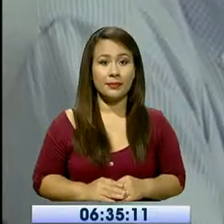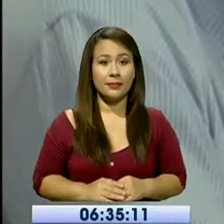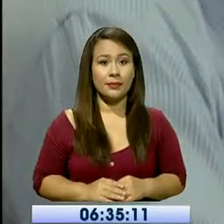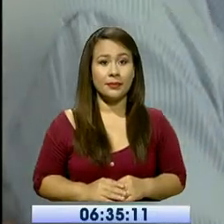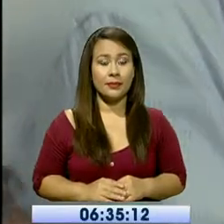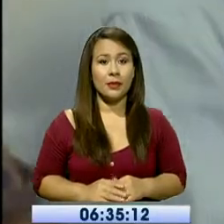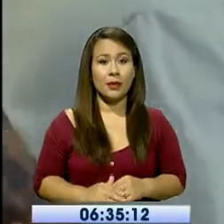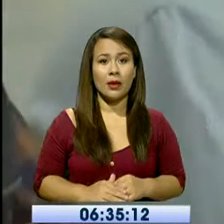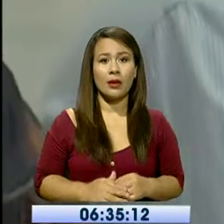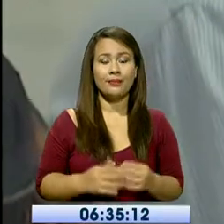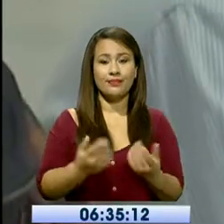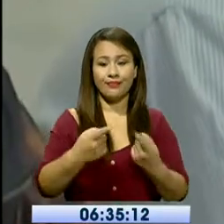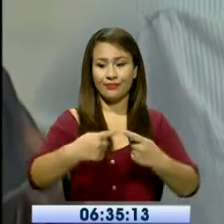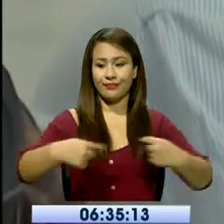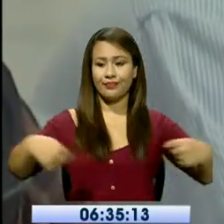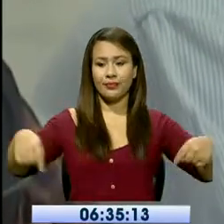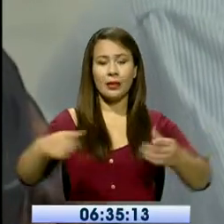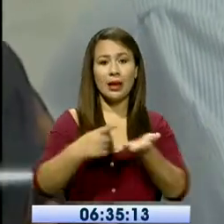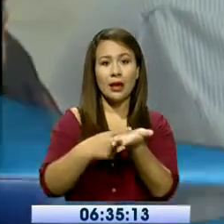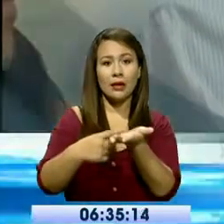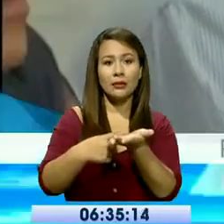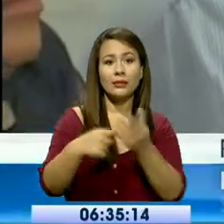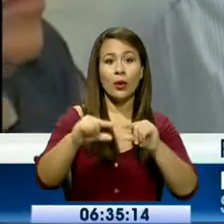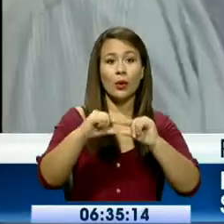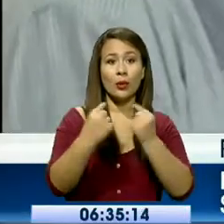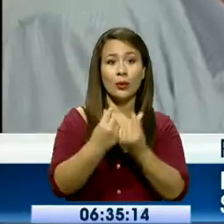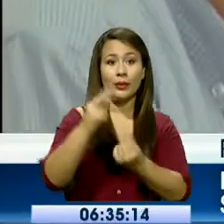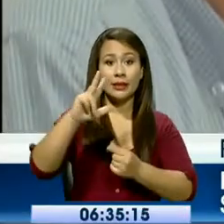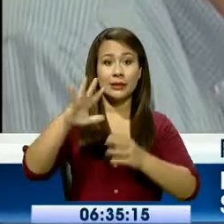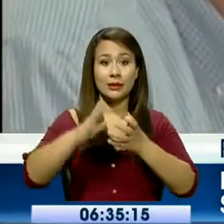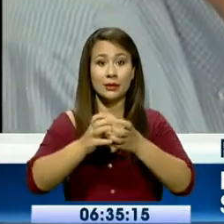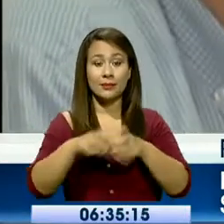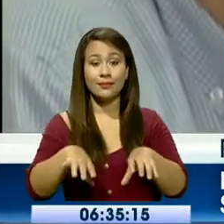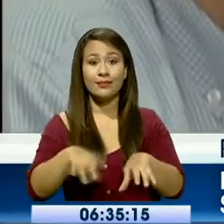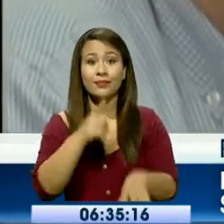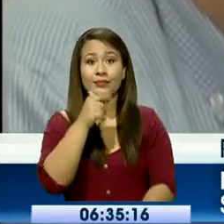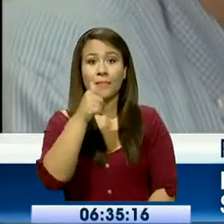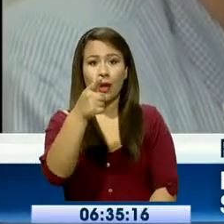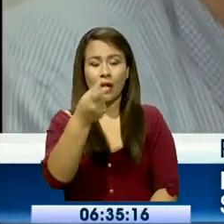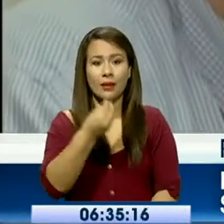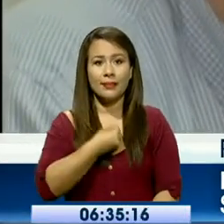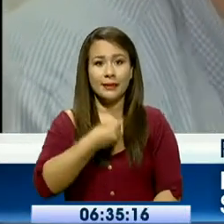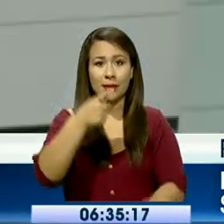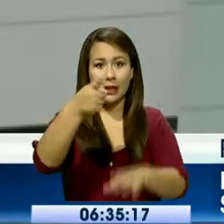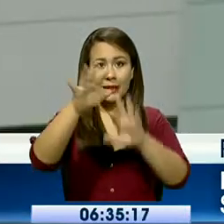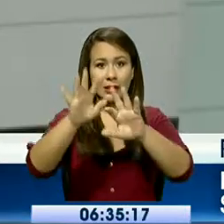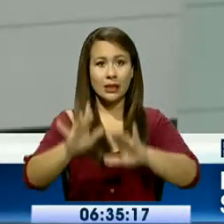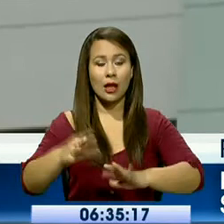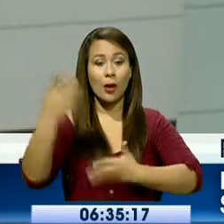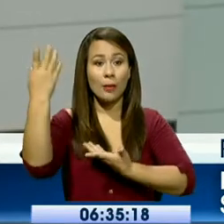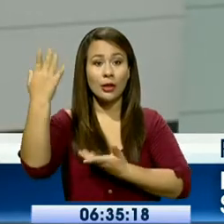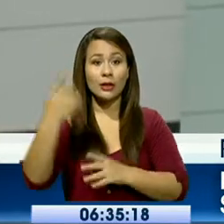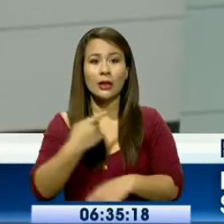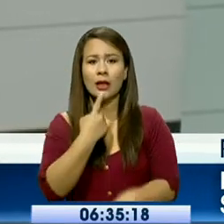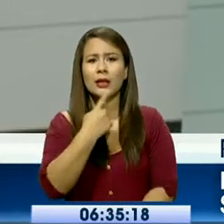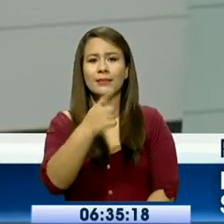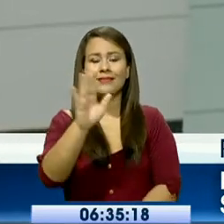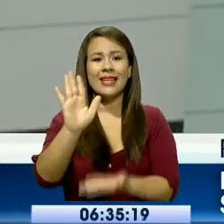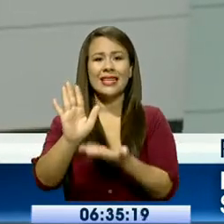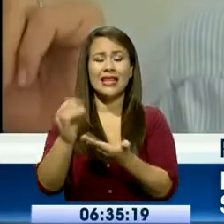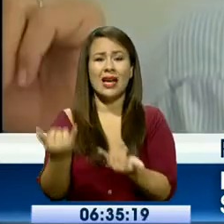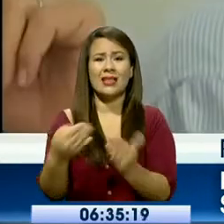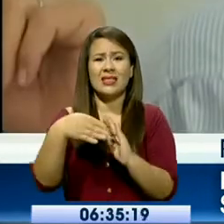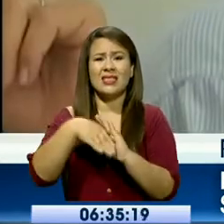fue en medio de una reunión con las bases de alianza país aquí el secretario de la política lo reconoce el ies está en punto de